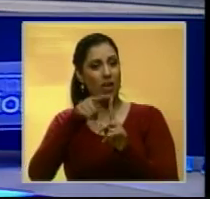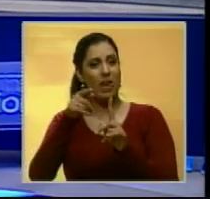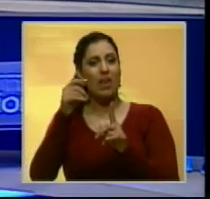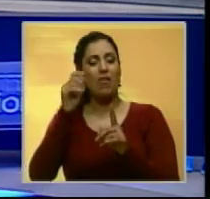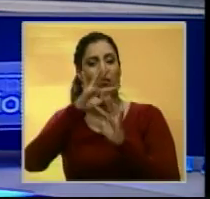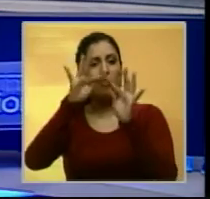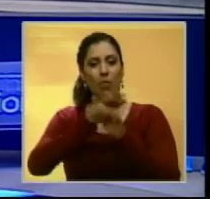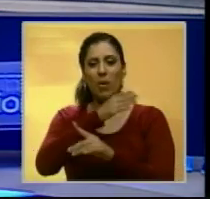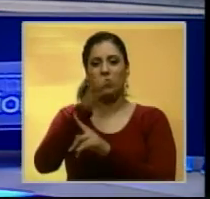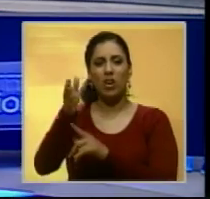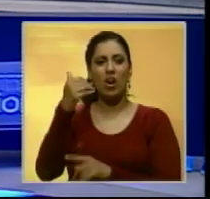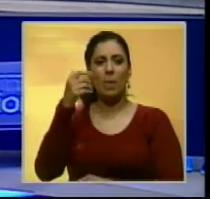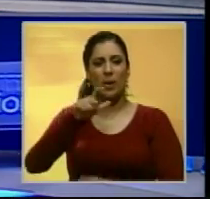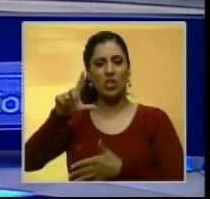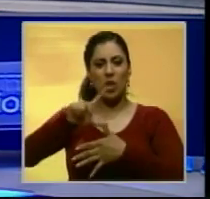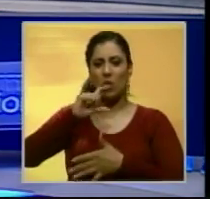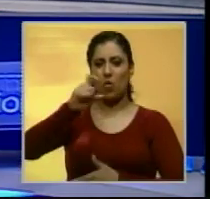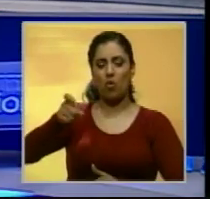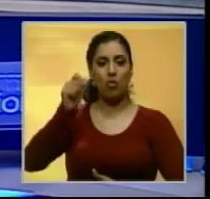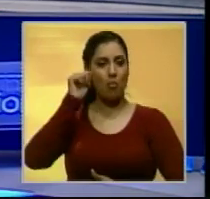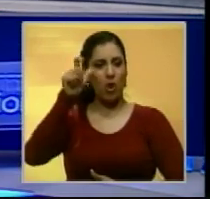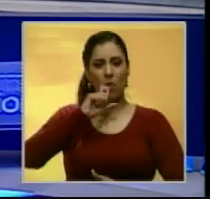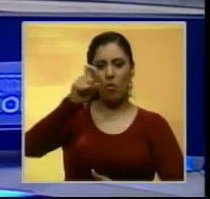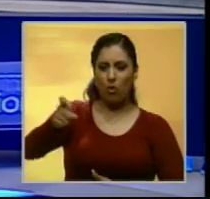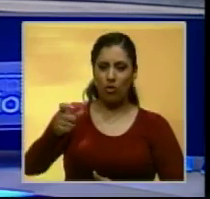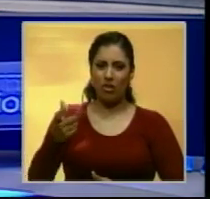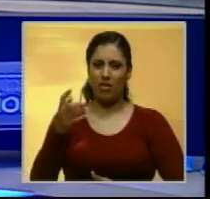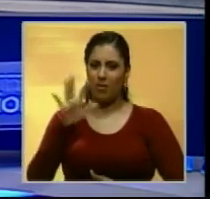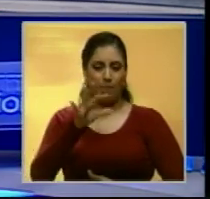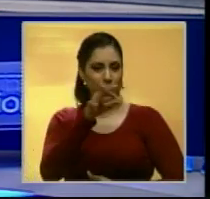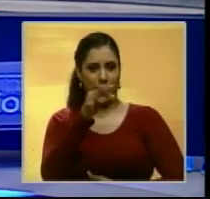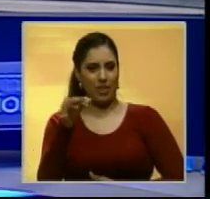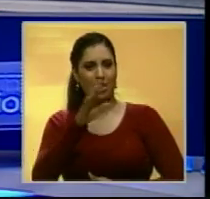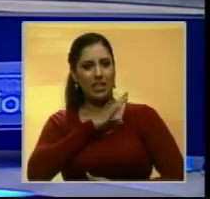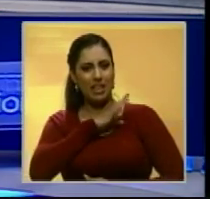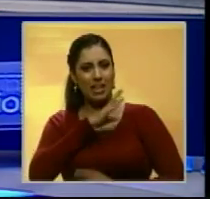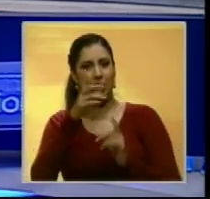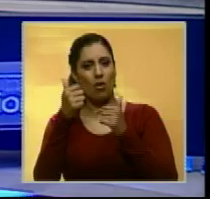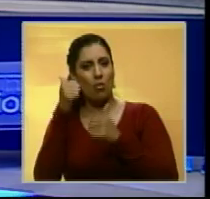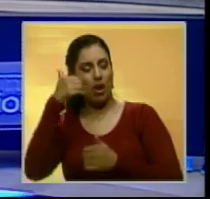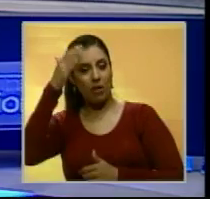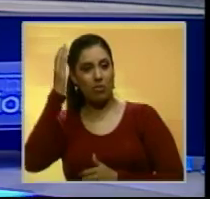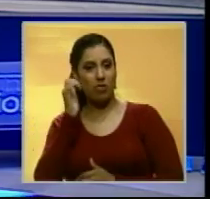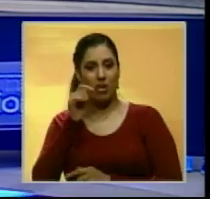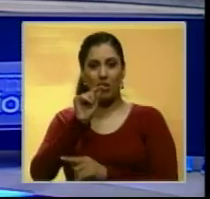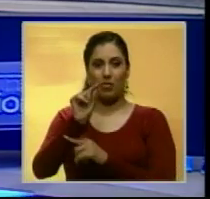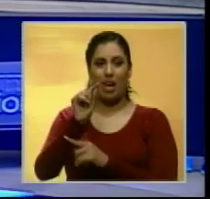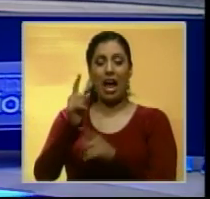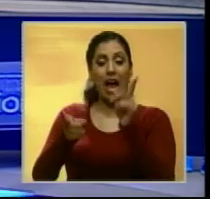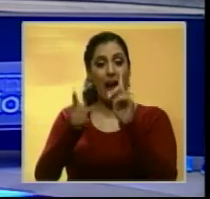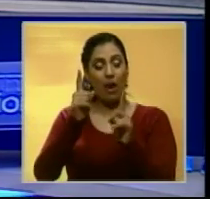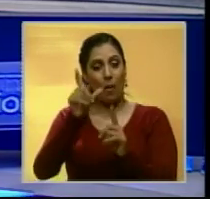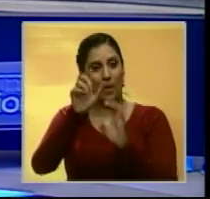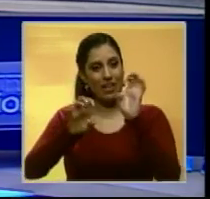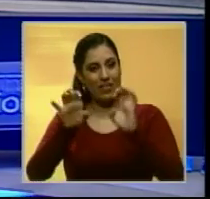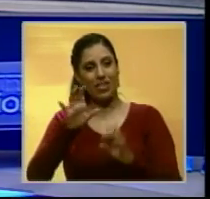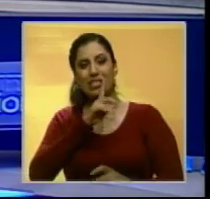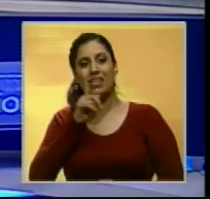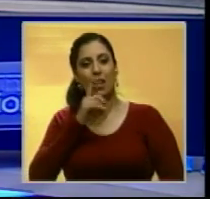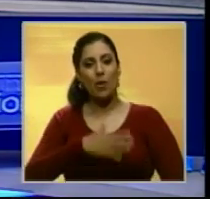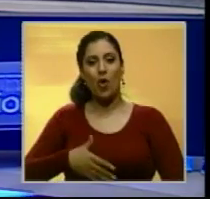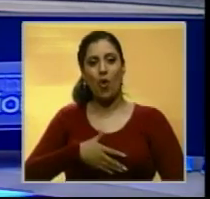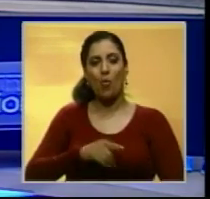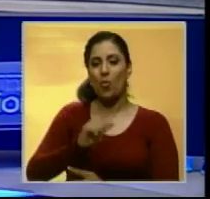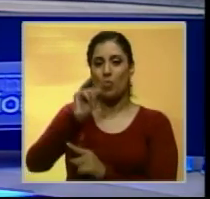la forma que trata a los latinos y a las mujeres. Es un mix perfecto que ha tomado Hillary Clinton, como dicen algunos analistas, como un